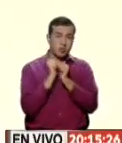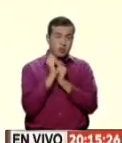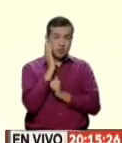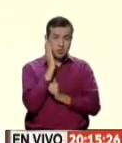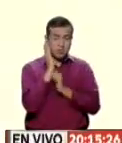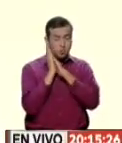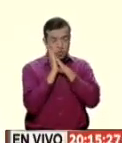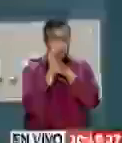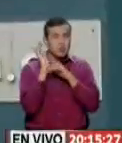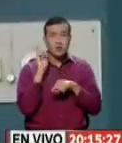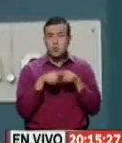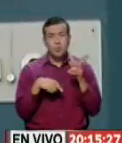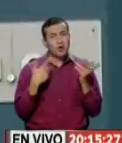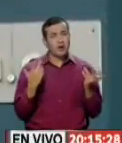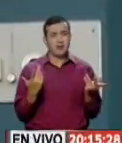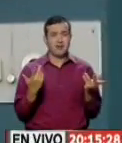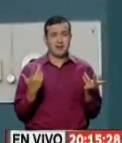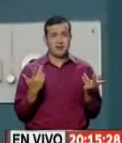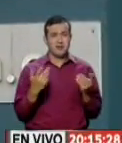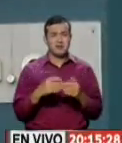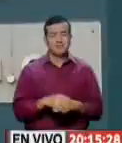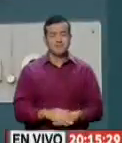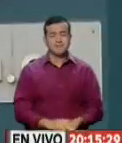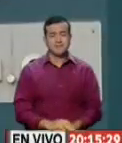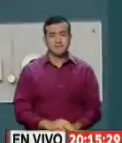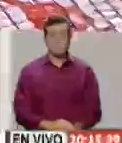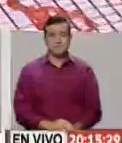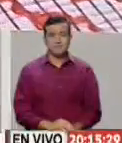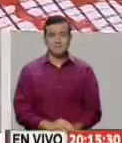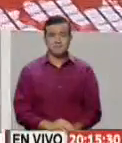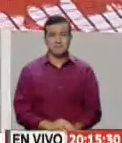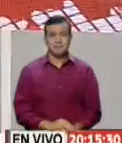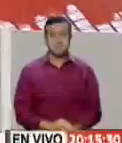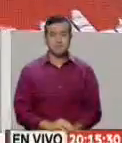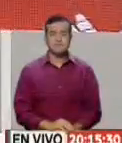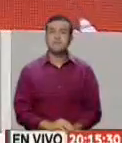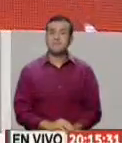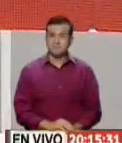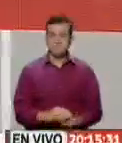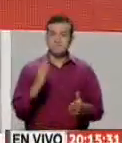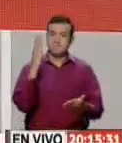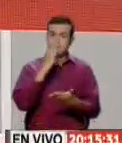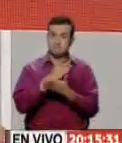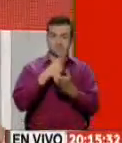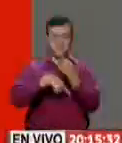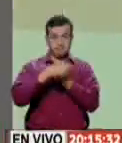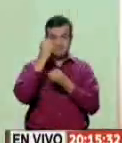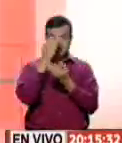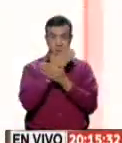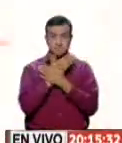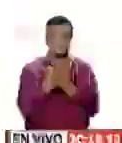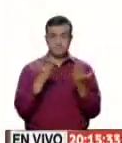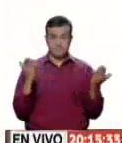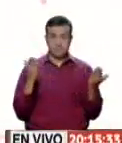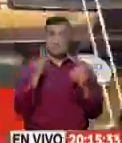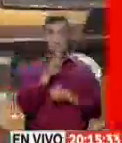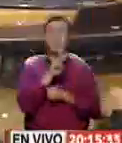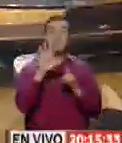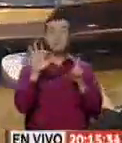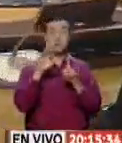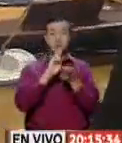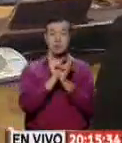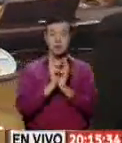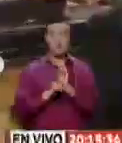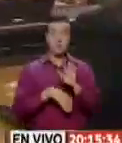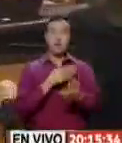y muchas cosas. Mariuxi Buenaño, Telediario. Vamos a la pausa. Al volver, 26 reformas